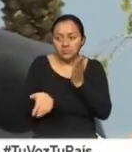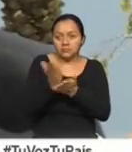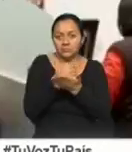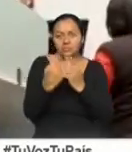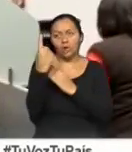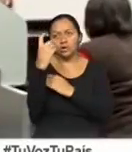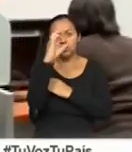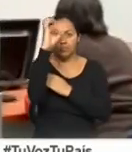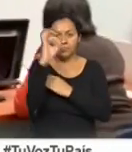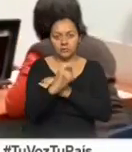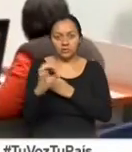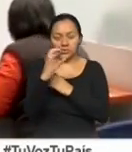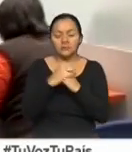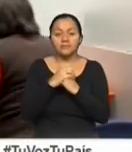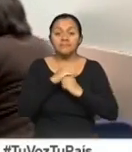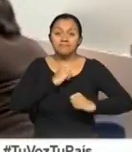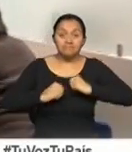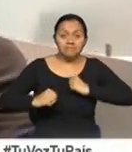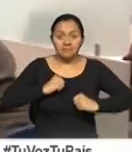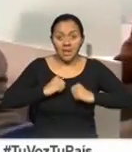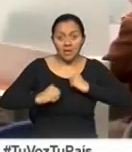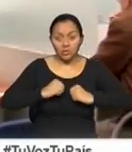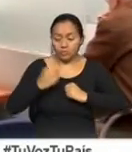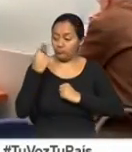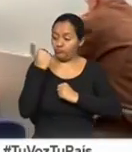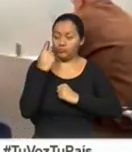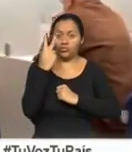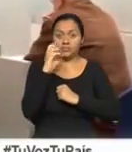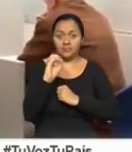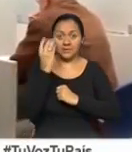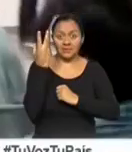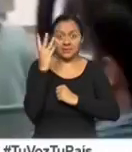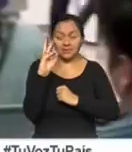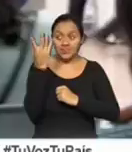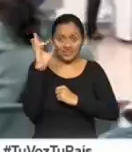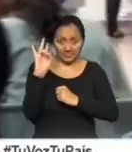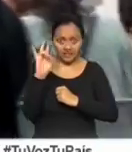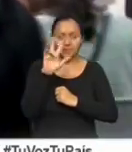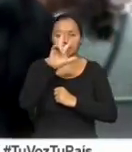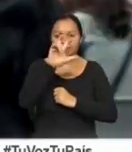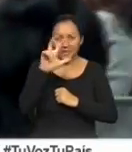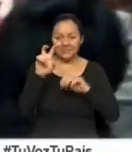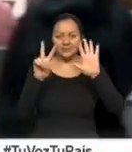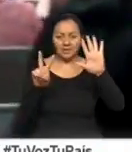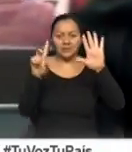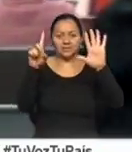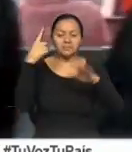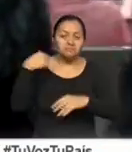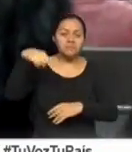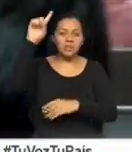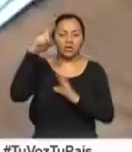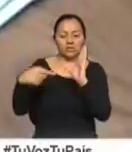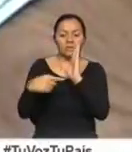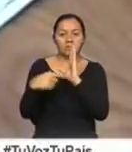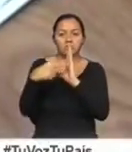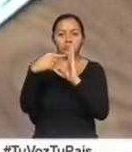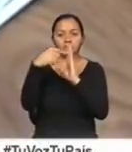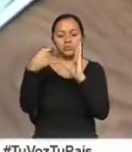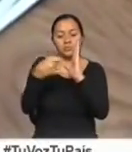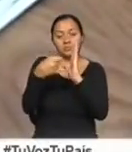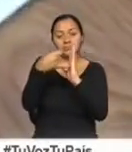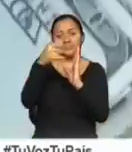11% durante mayo de este año se recaudaron 373 millones de dólares por concepto del impuesto al valor agregado